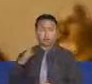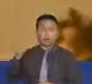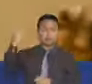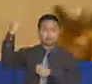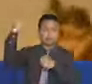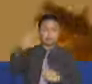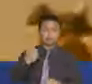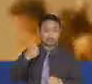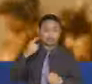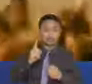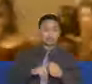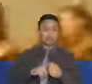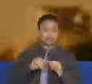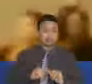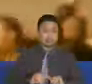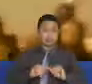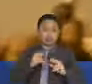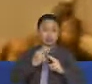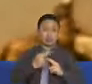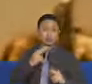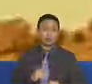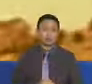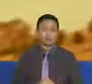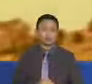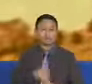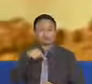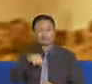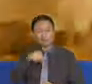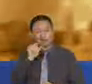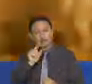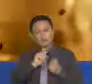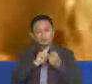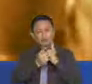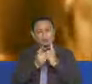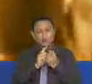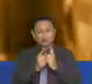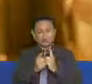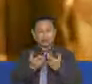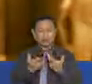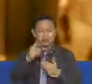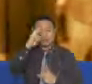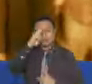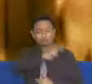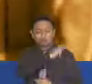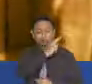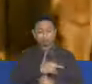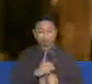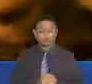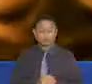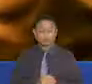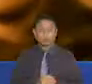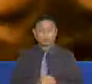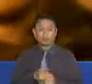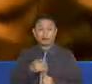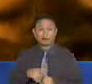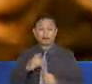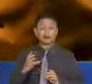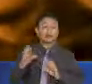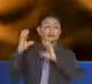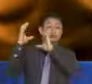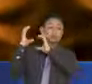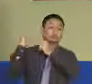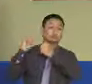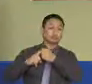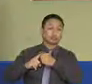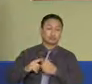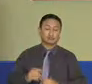conservó su nombre aunque con algunas ligeras modificaciones religiosas que la convirtieron en San Francisco de